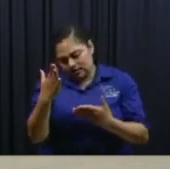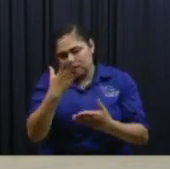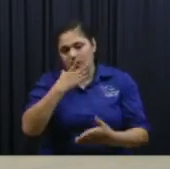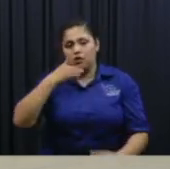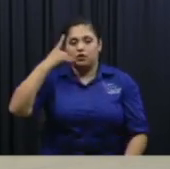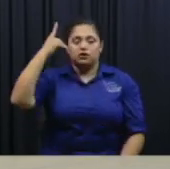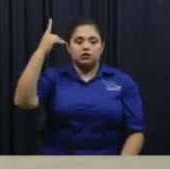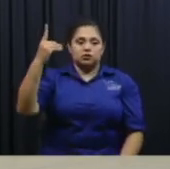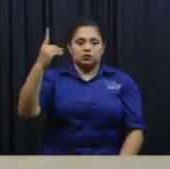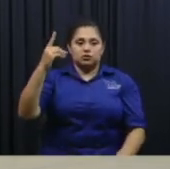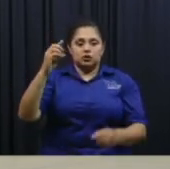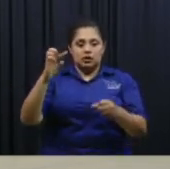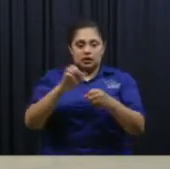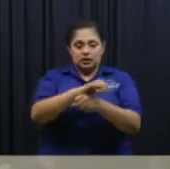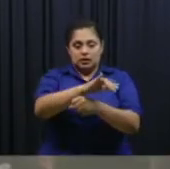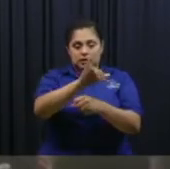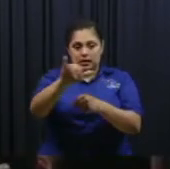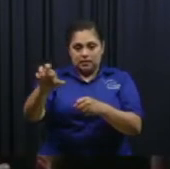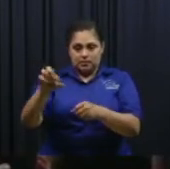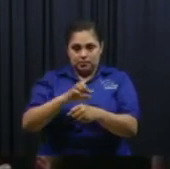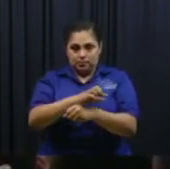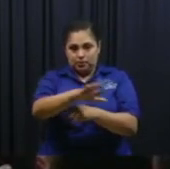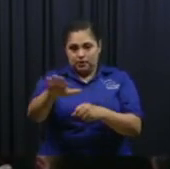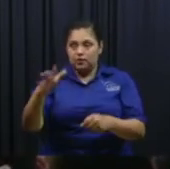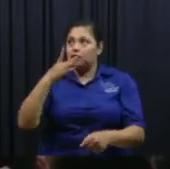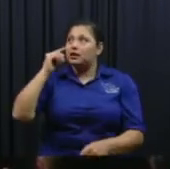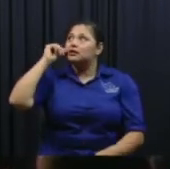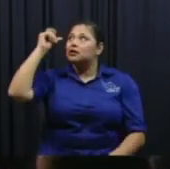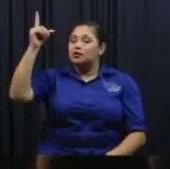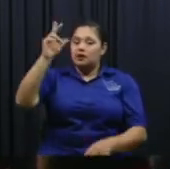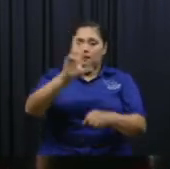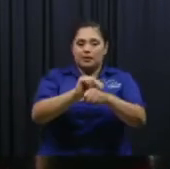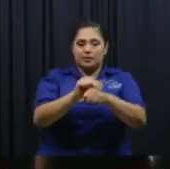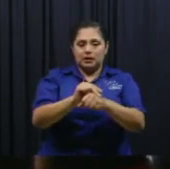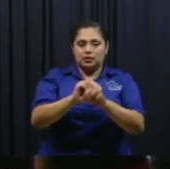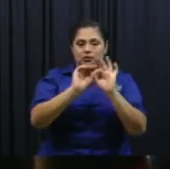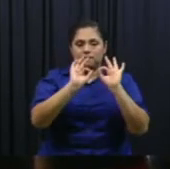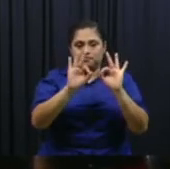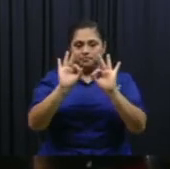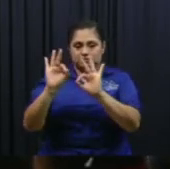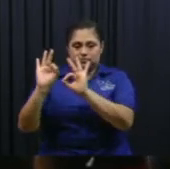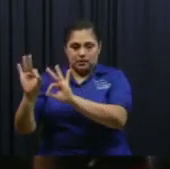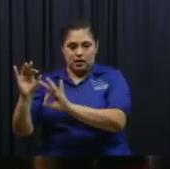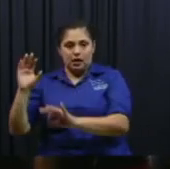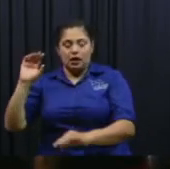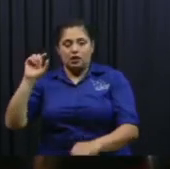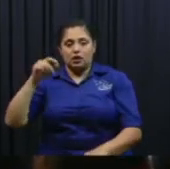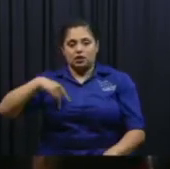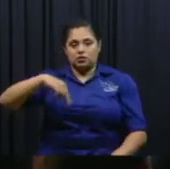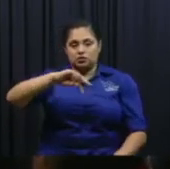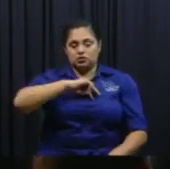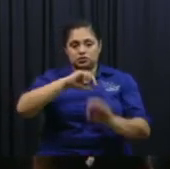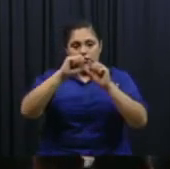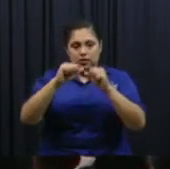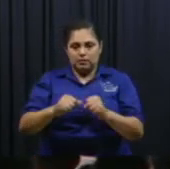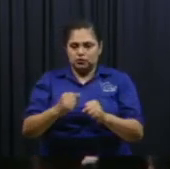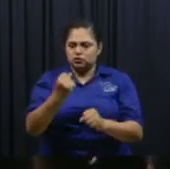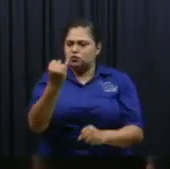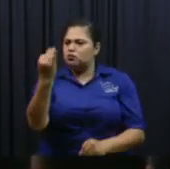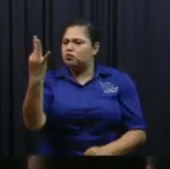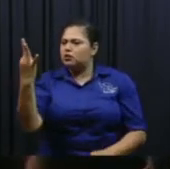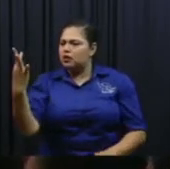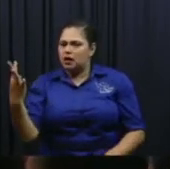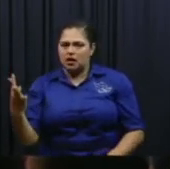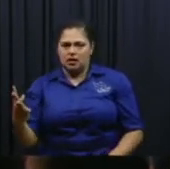Dios del pueblo que el Señor me ha permitido pastorear y lo que nosotros podemos cuantificar así con números